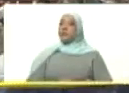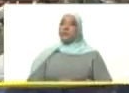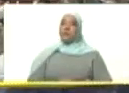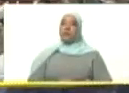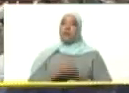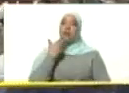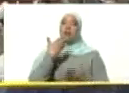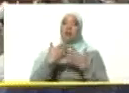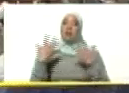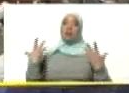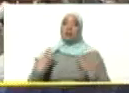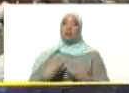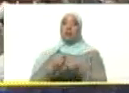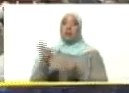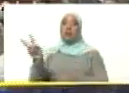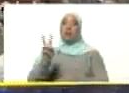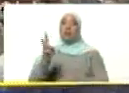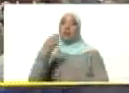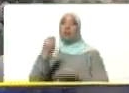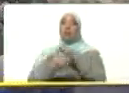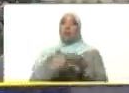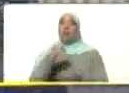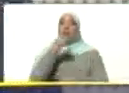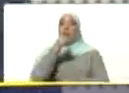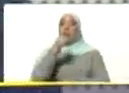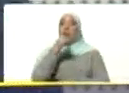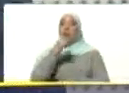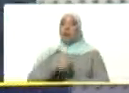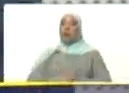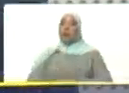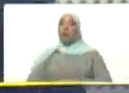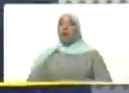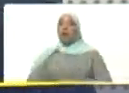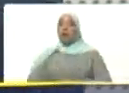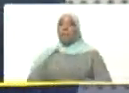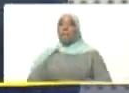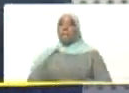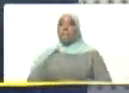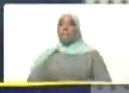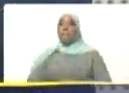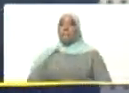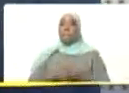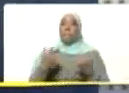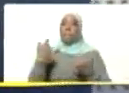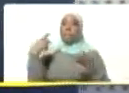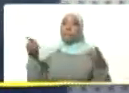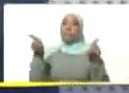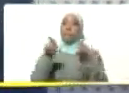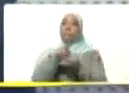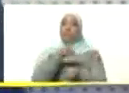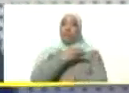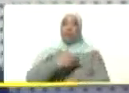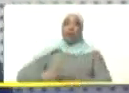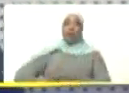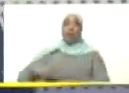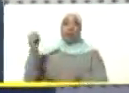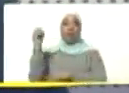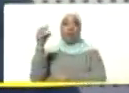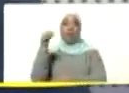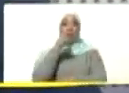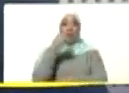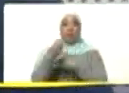Muchísimas gracias, muy buenas tardes a todas, a todos. Saludar al hermano presidente de la Asamblea Nacional del